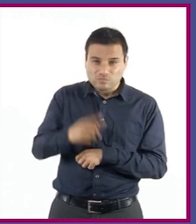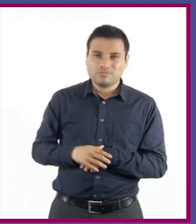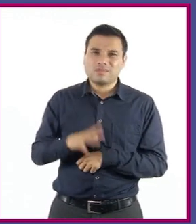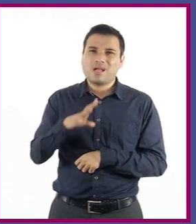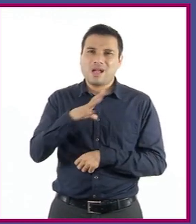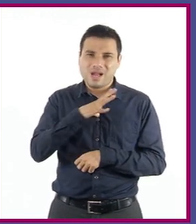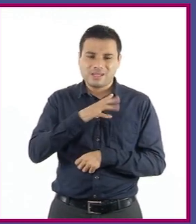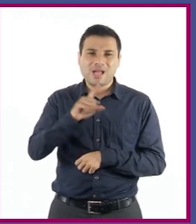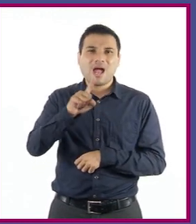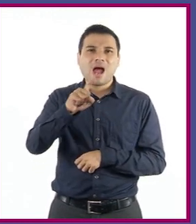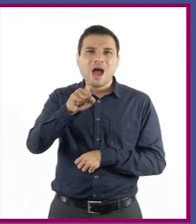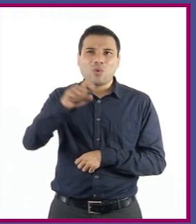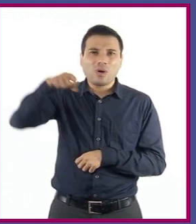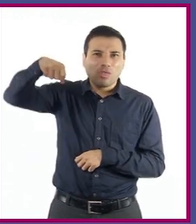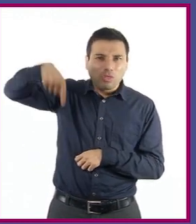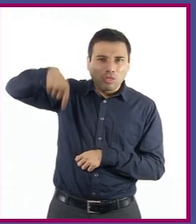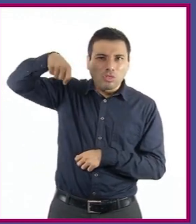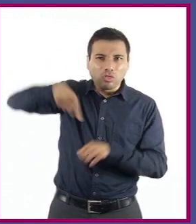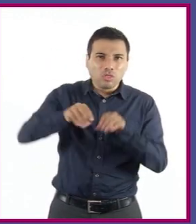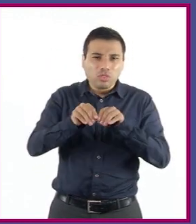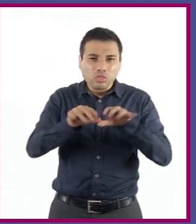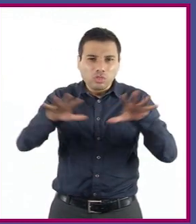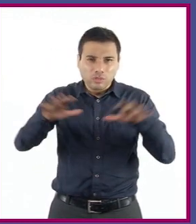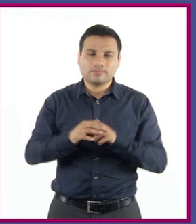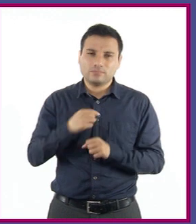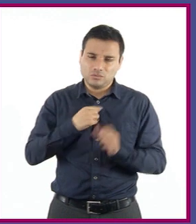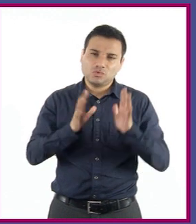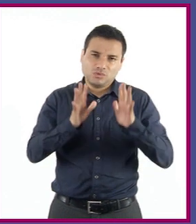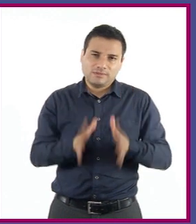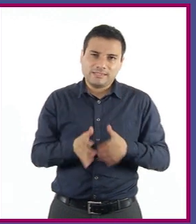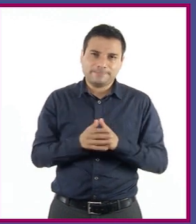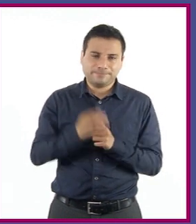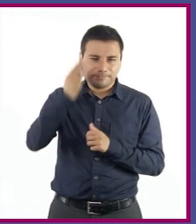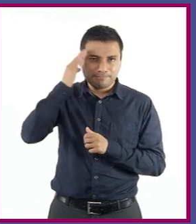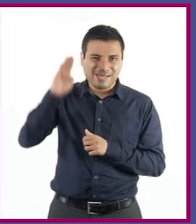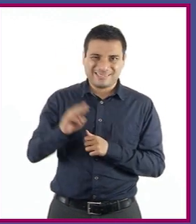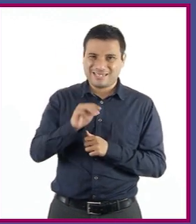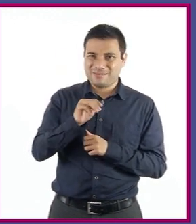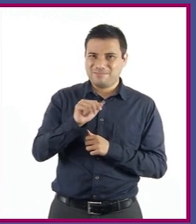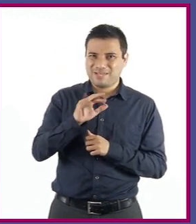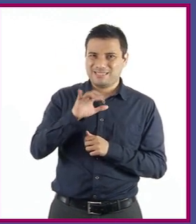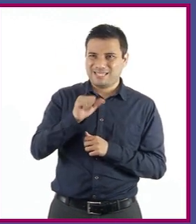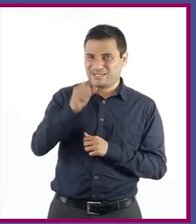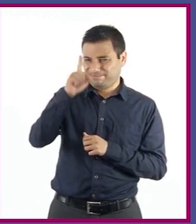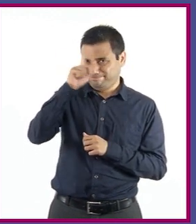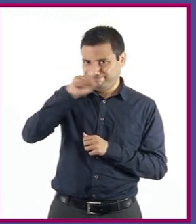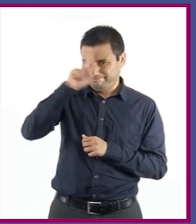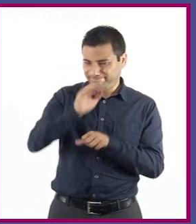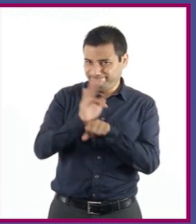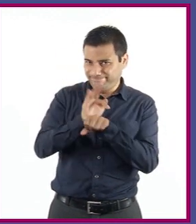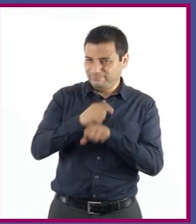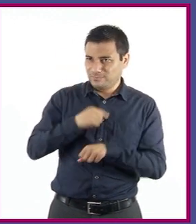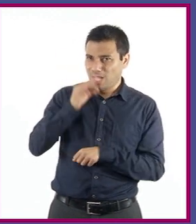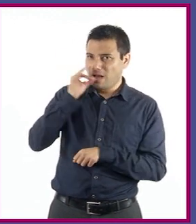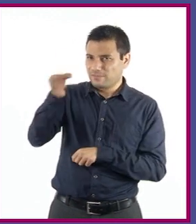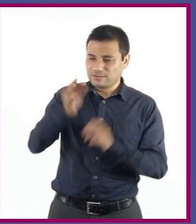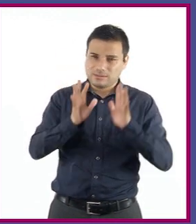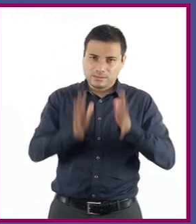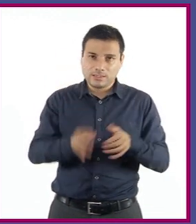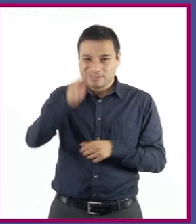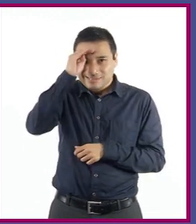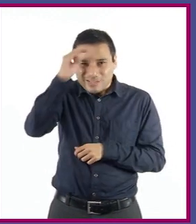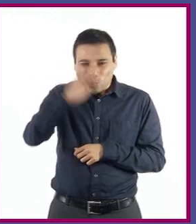pequeñas fugas de agua. De hecho, le comentamos la situación a la maestra Marisela, nuestra tutora. El señor Juanito lo